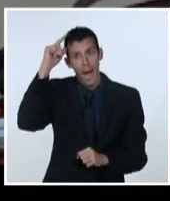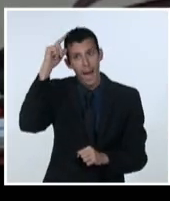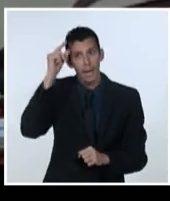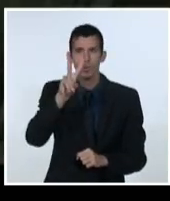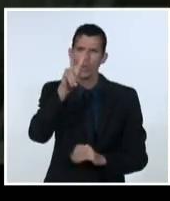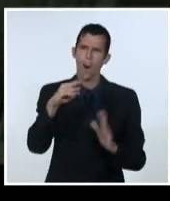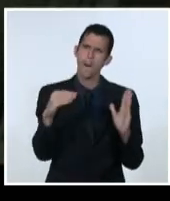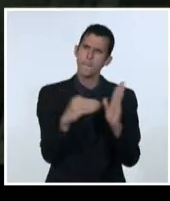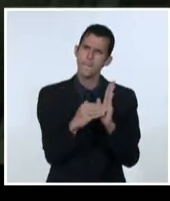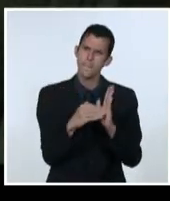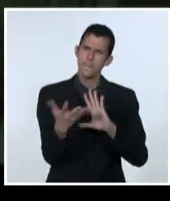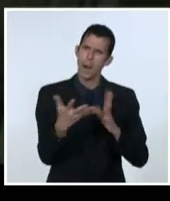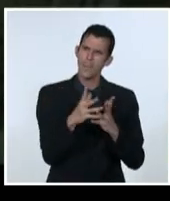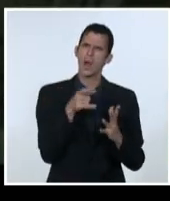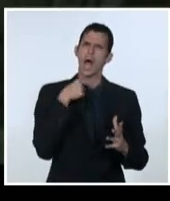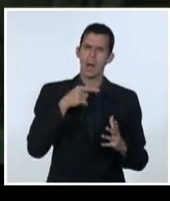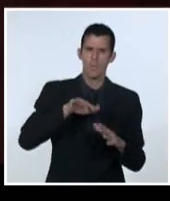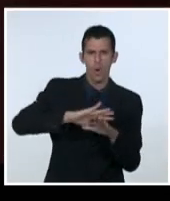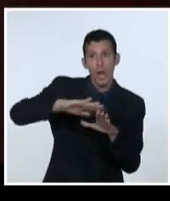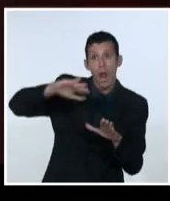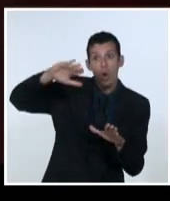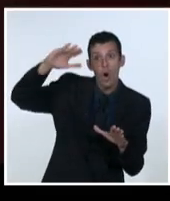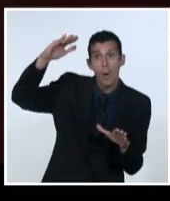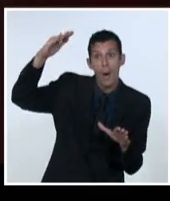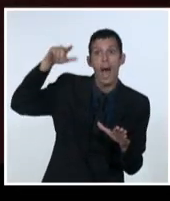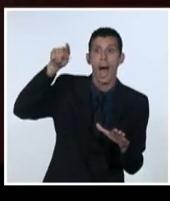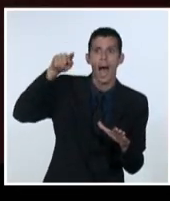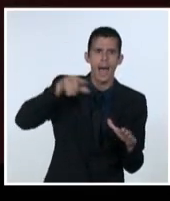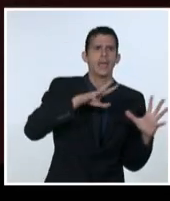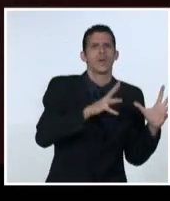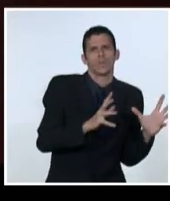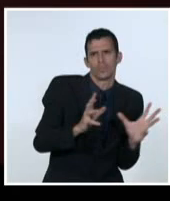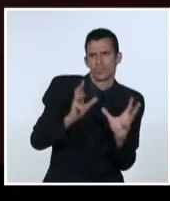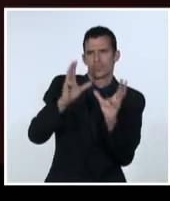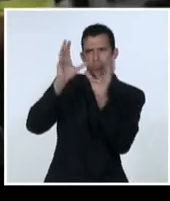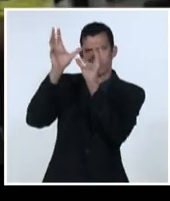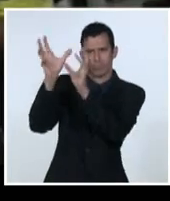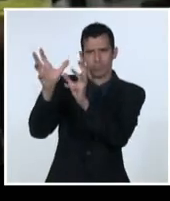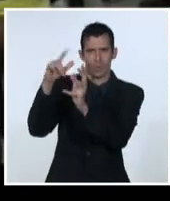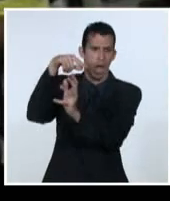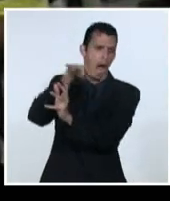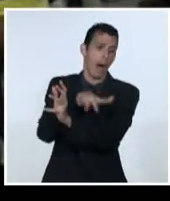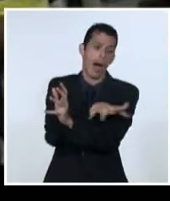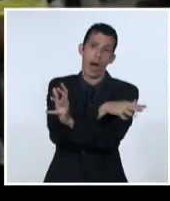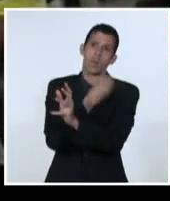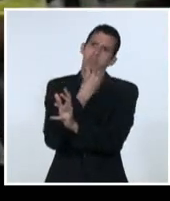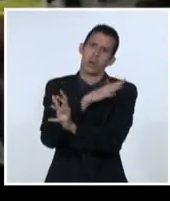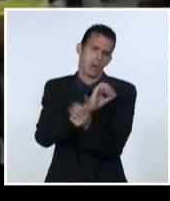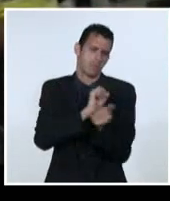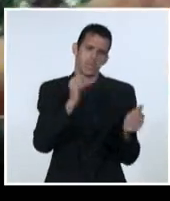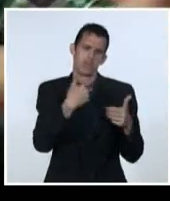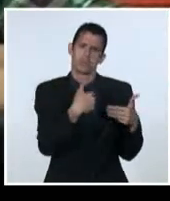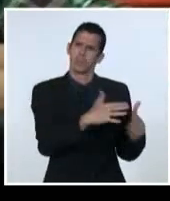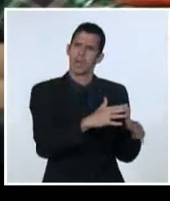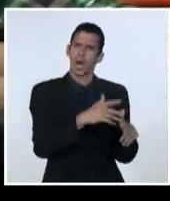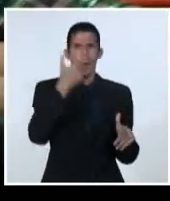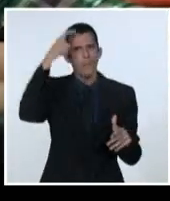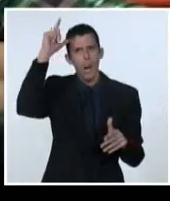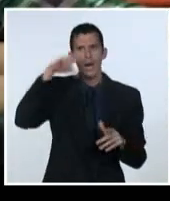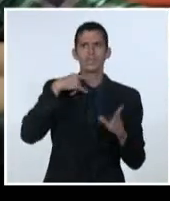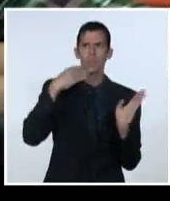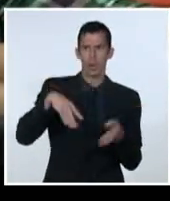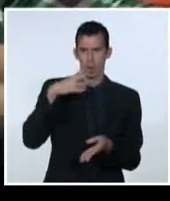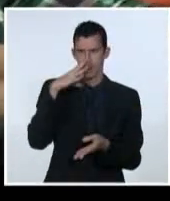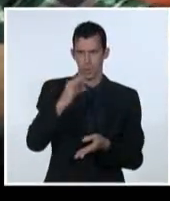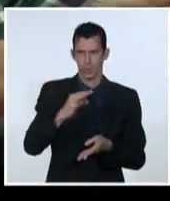Asimismo se agiliza la cosecha de cultivos que puedan sufrir daños con las inundaciones la presa cuyagua teje la mayor del territorio